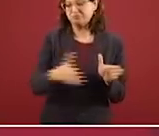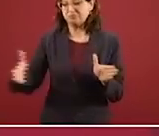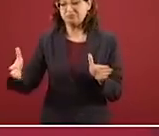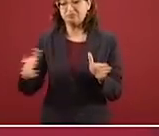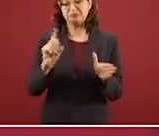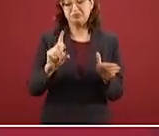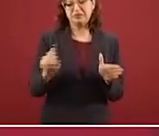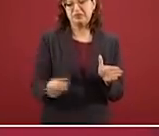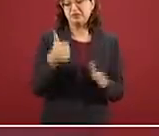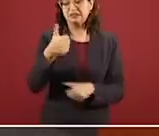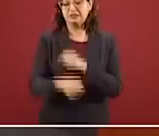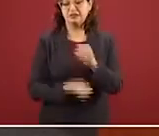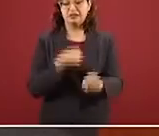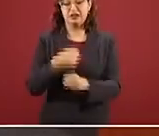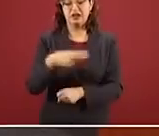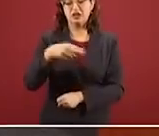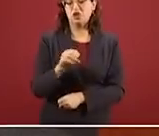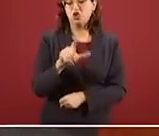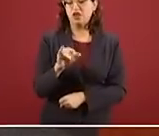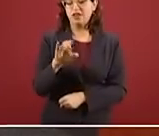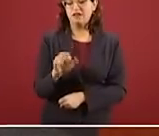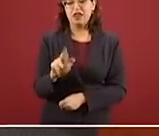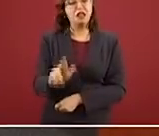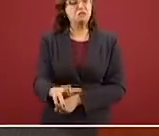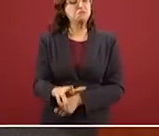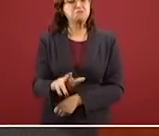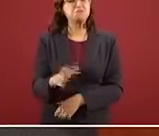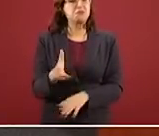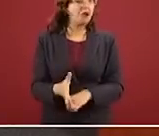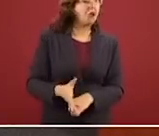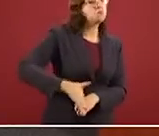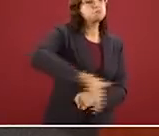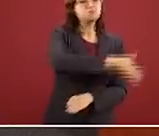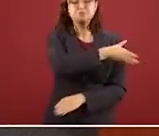en 36 años del periodo neoliberal.